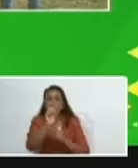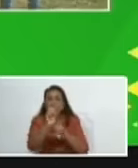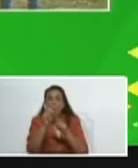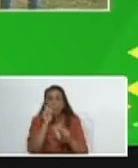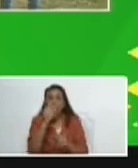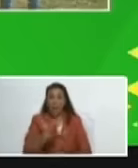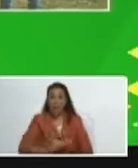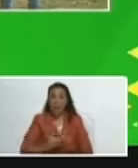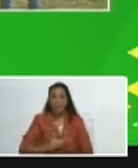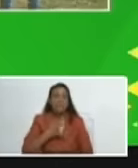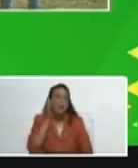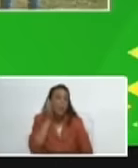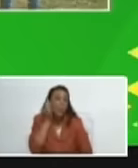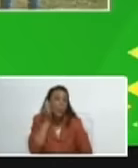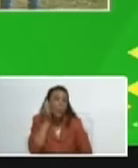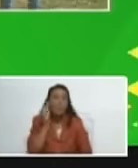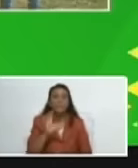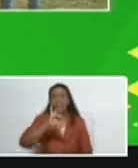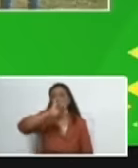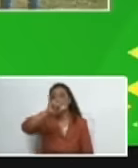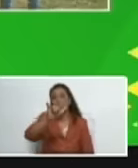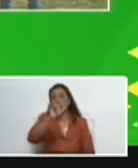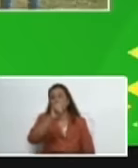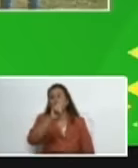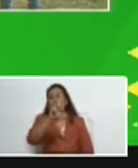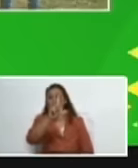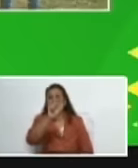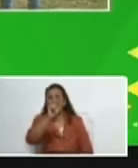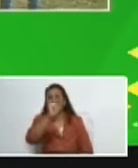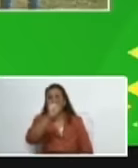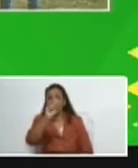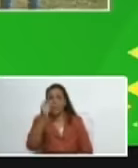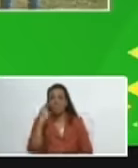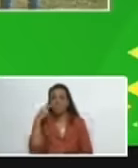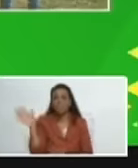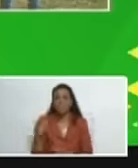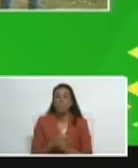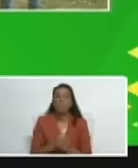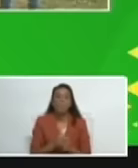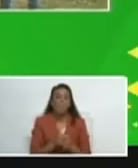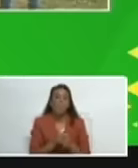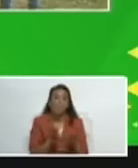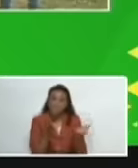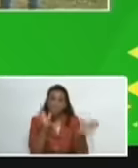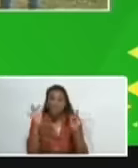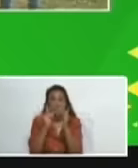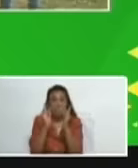la alcaldesa del municipio, Yulis B. García. Adelante.